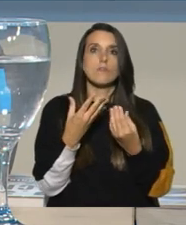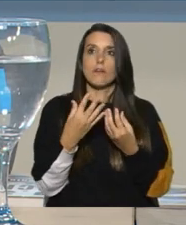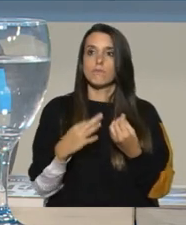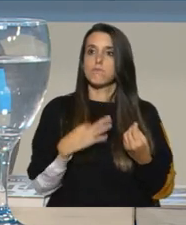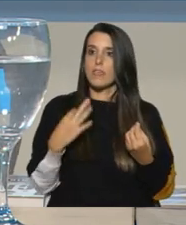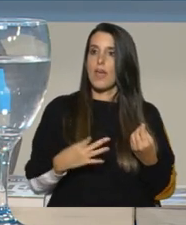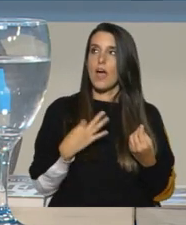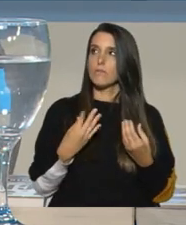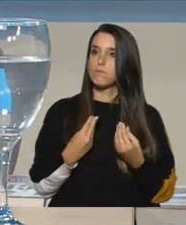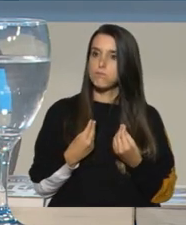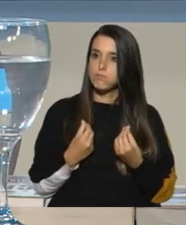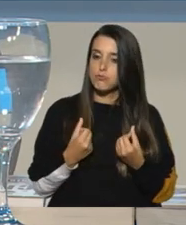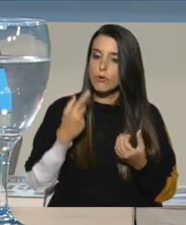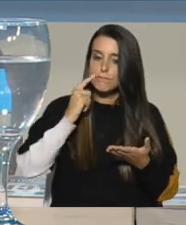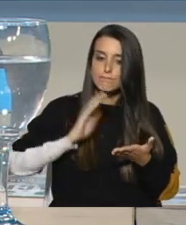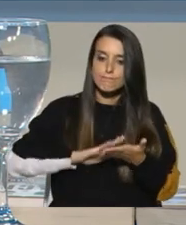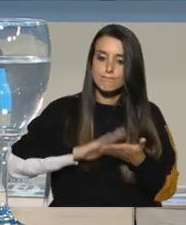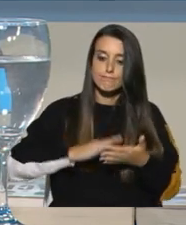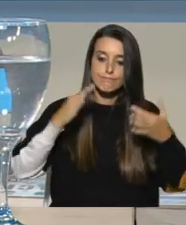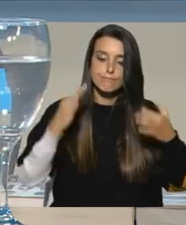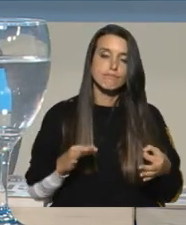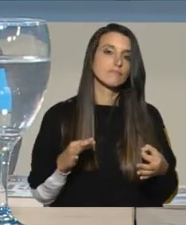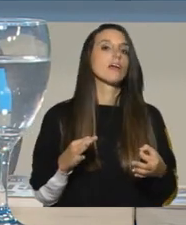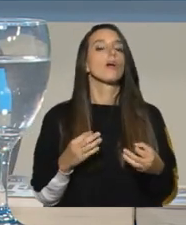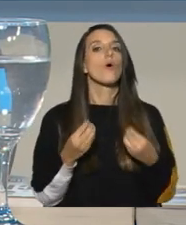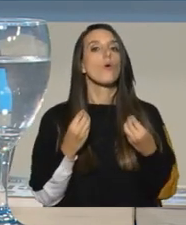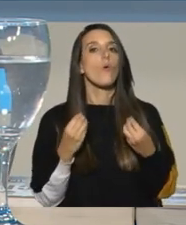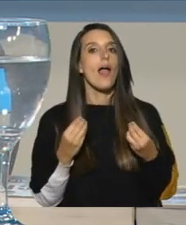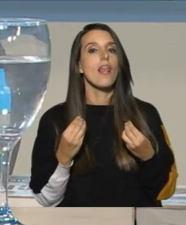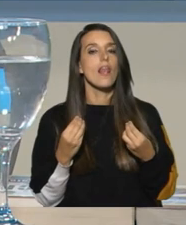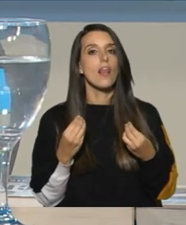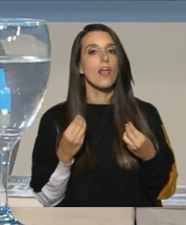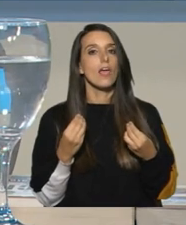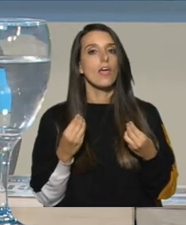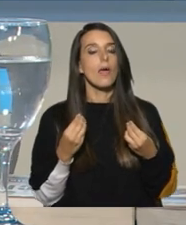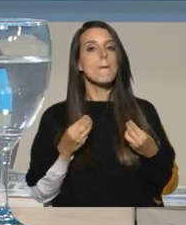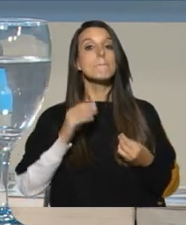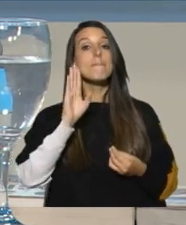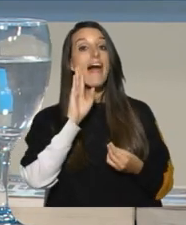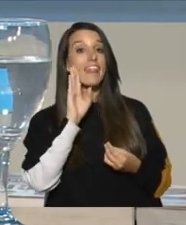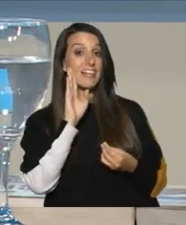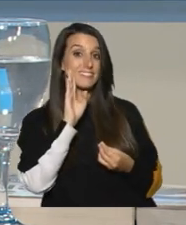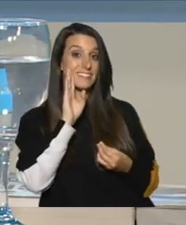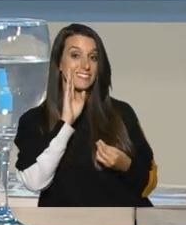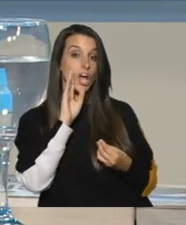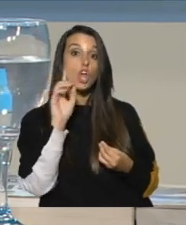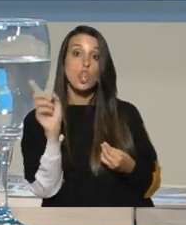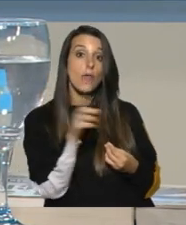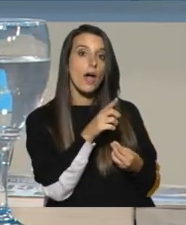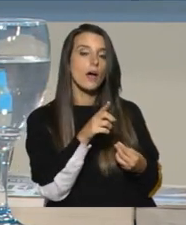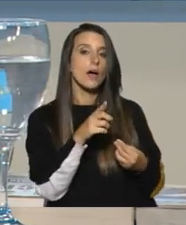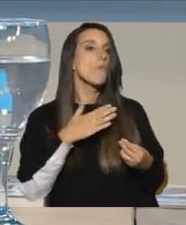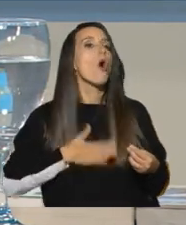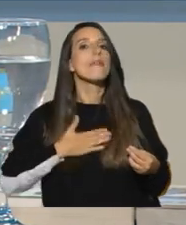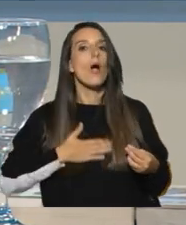corroboré algo realmente impactante, que es el hecho de que todas las madres parece que se hubieran puesto de acuerdo en criarnos